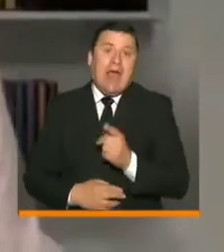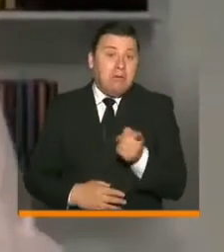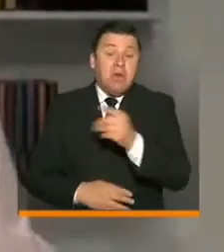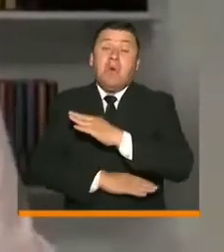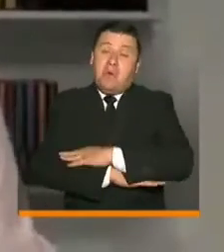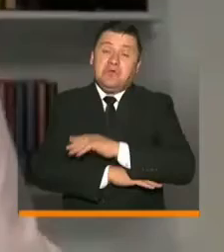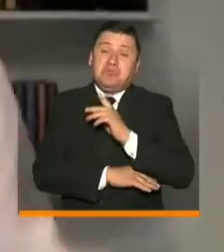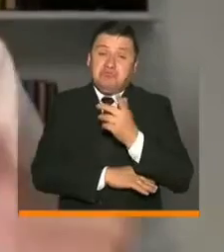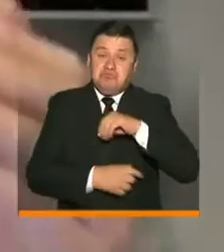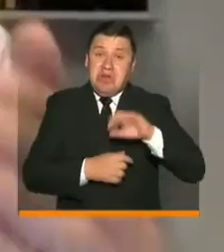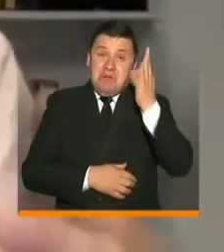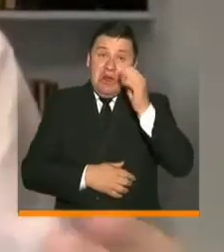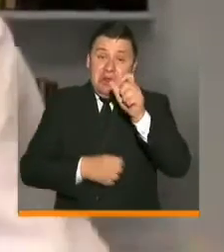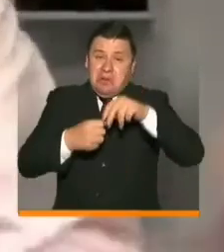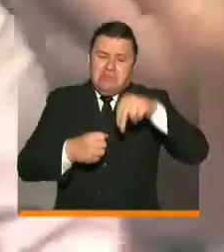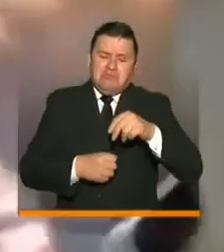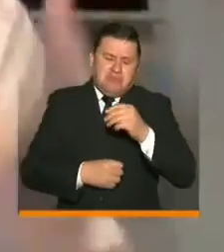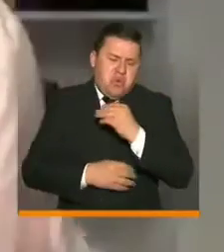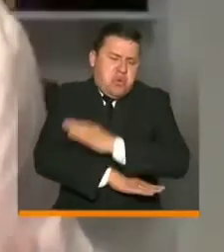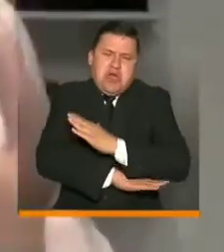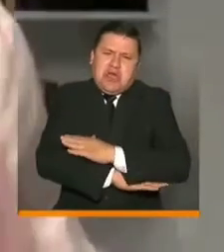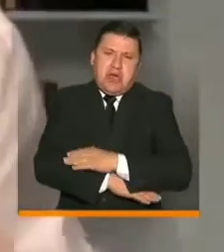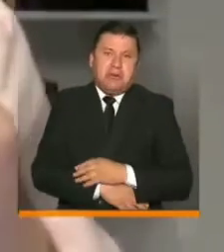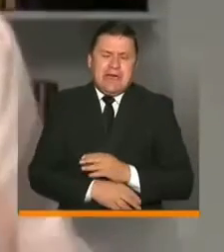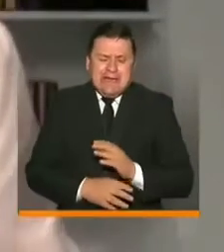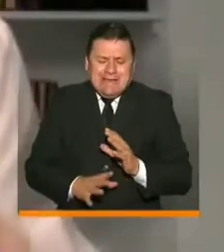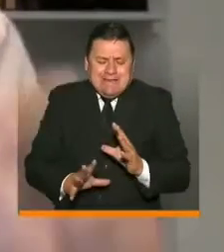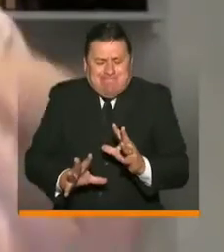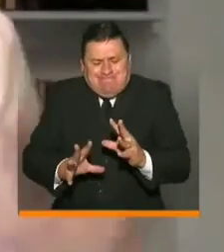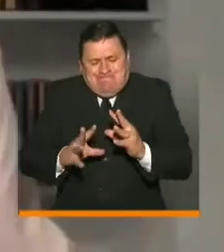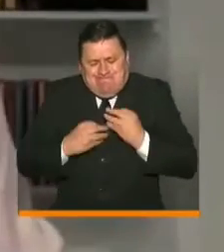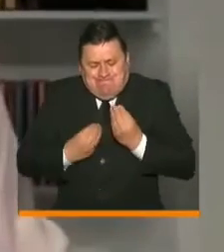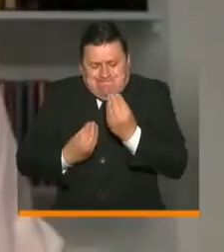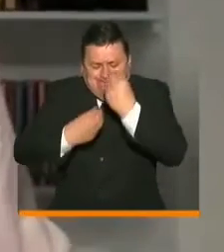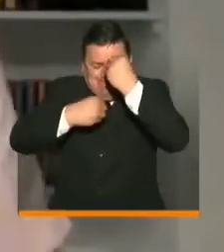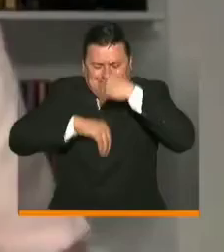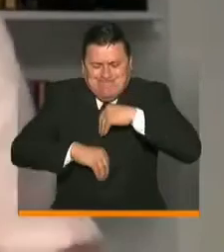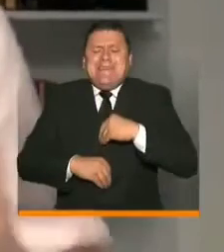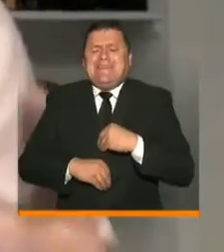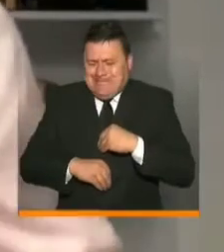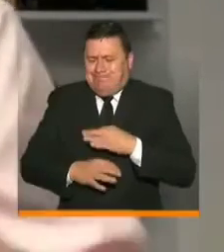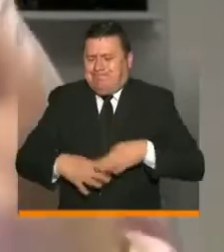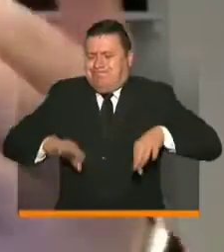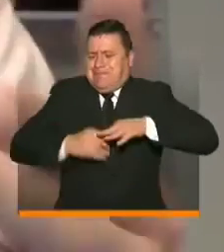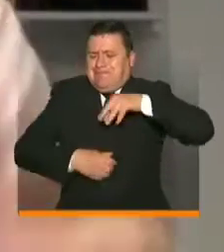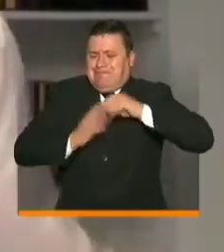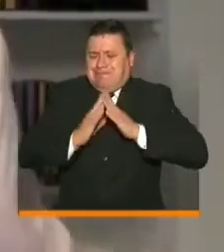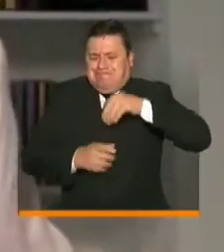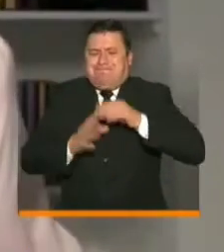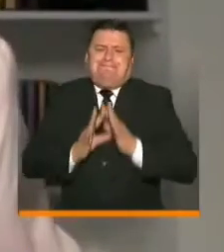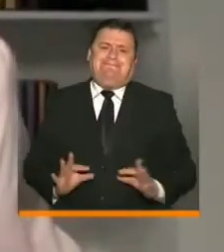juiciosos para estar en el lugar donde estamos hoy, que han podido interiorizar ese concepto del aislamiento físico. Para eso nosotros hicimos